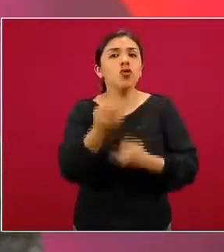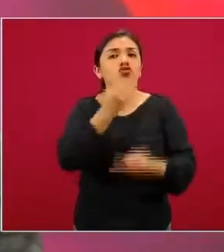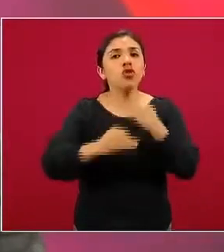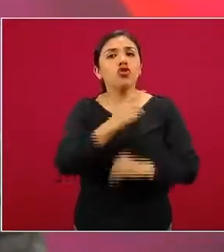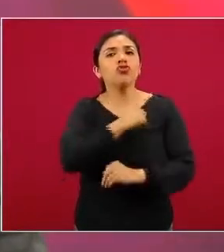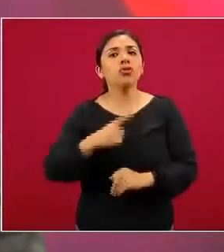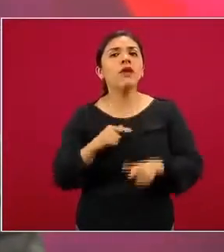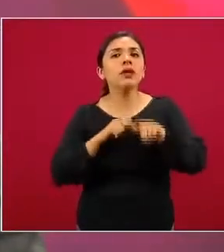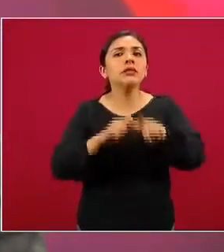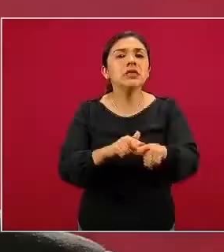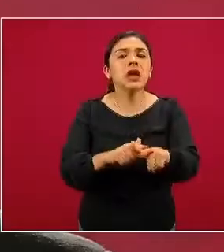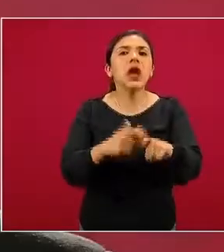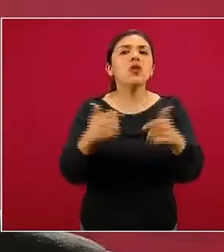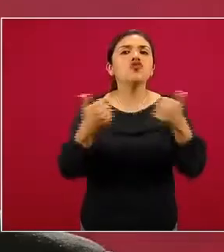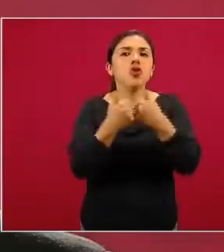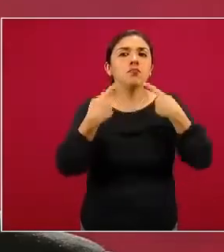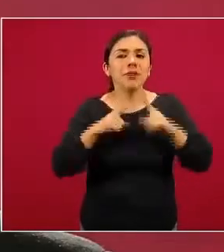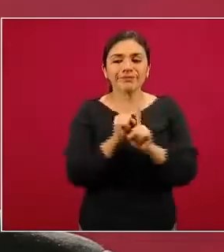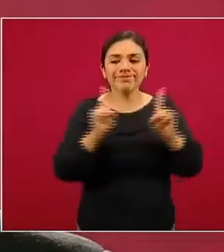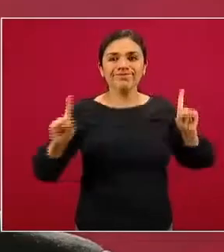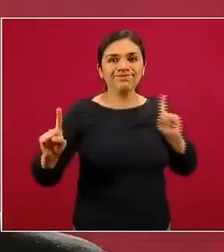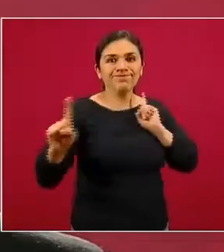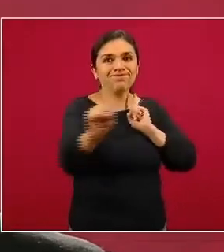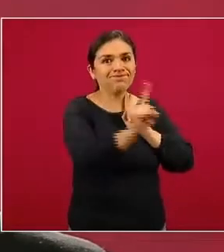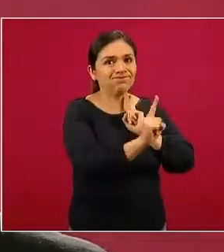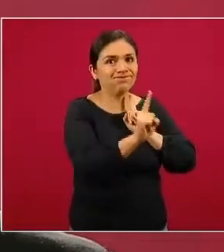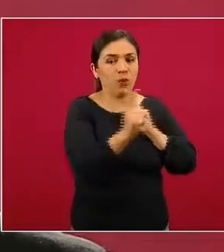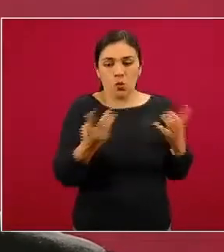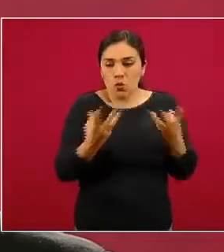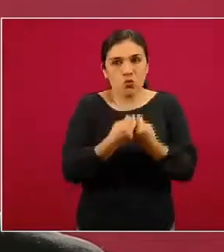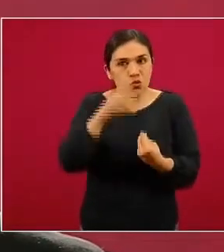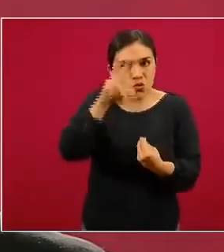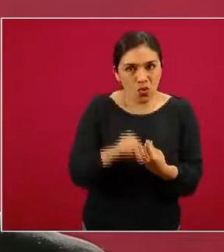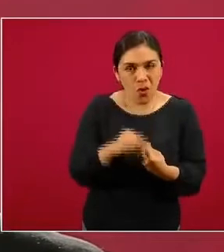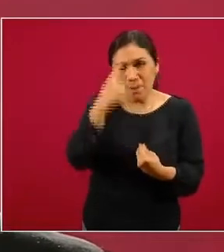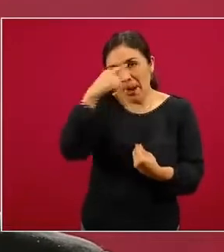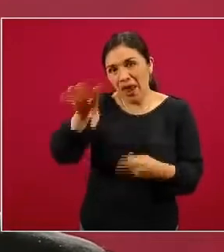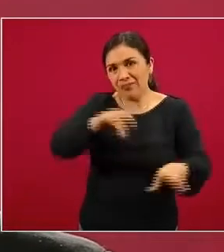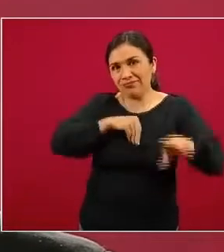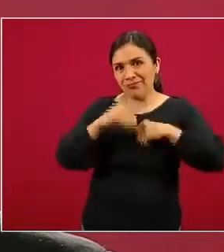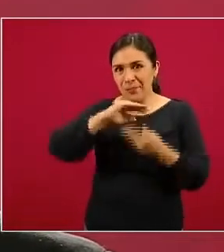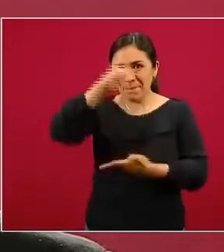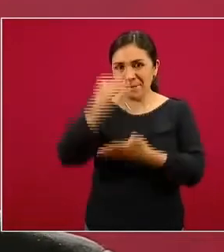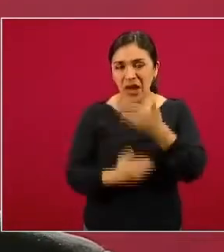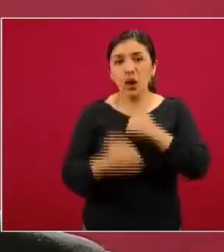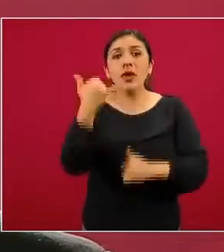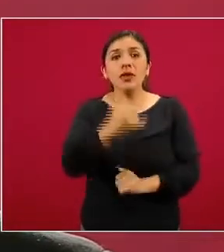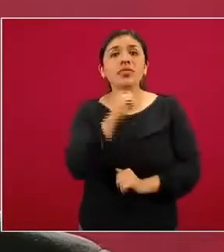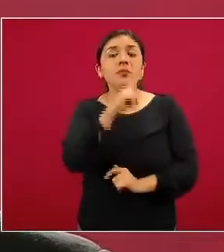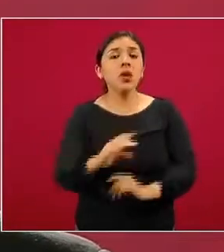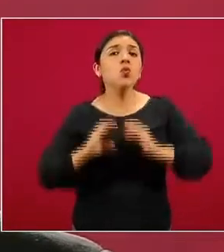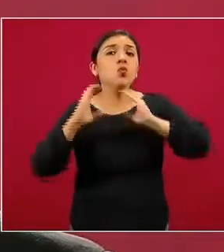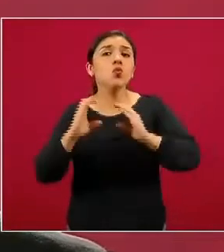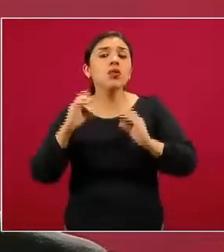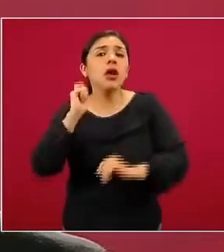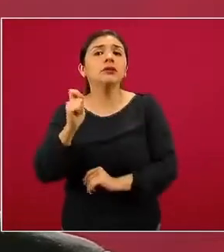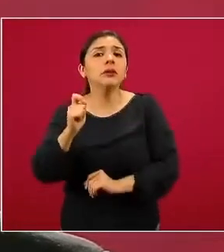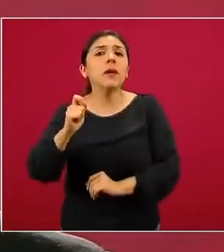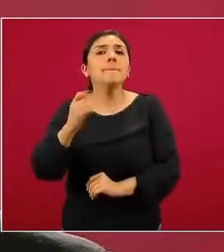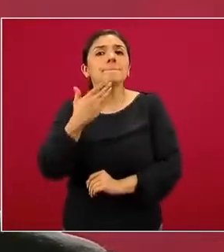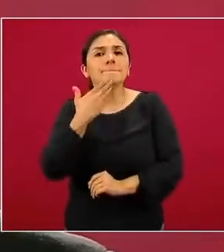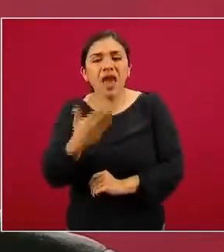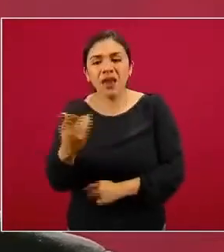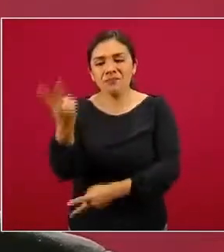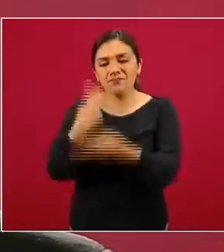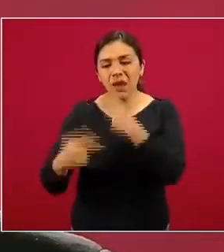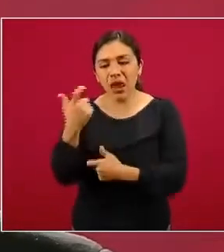mantengamos en distanciamiento físico y evitemos los contagios, pero también cuidar el bienestar, la